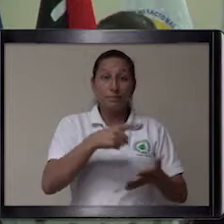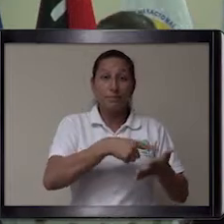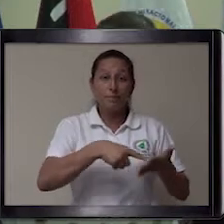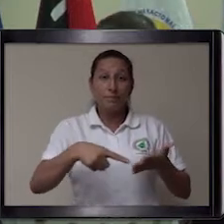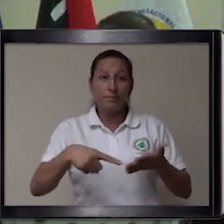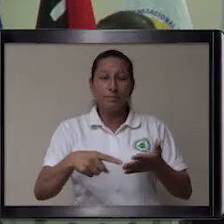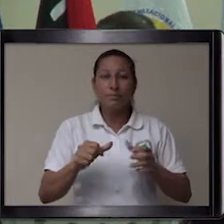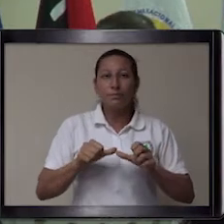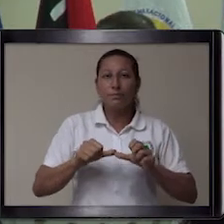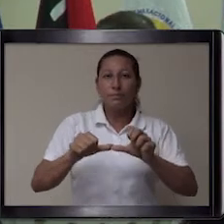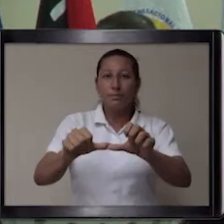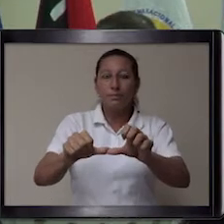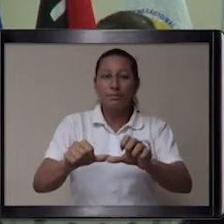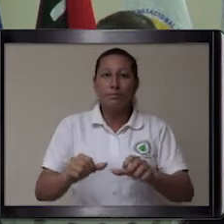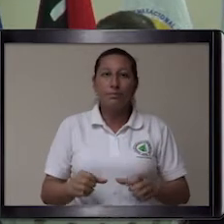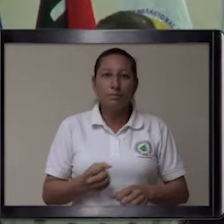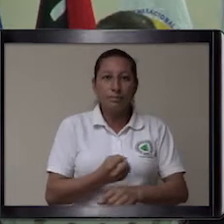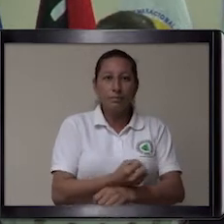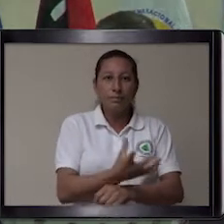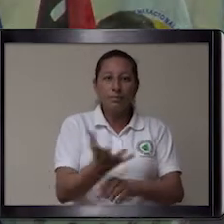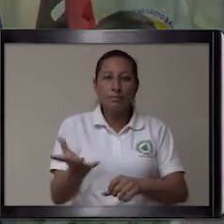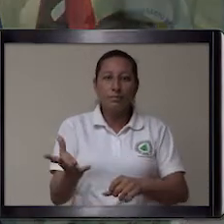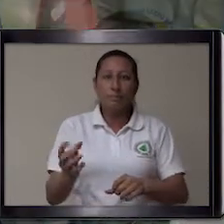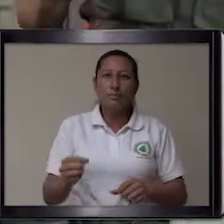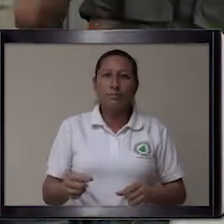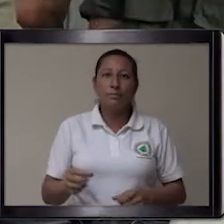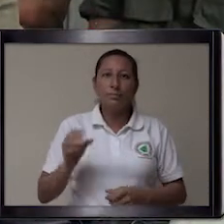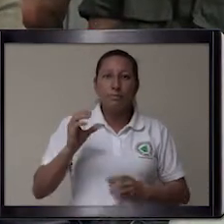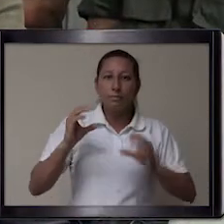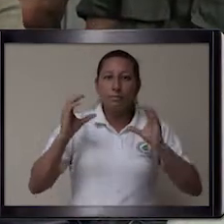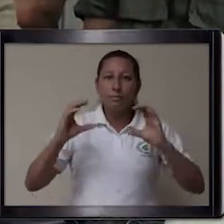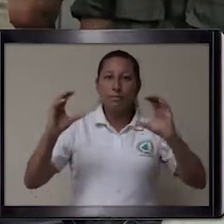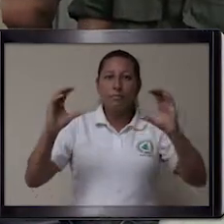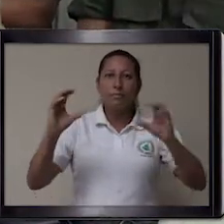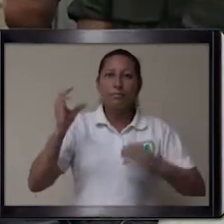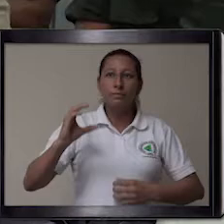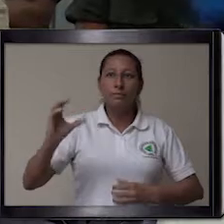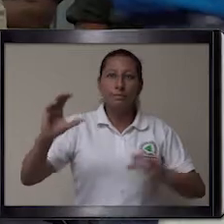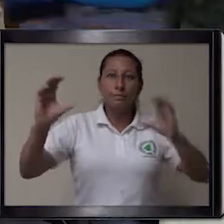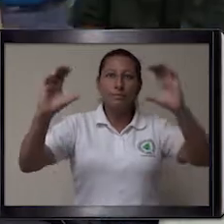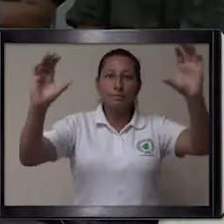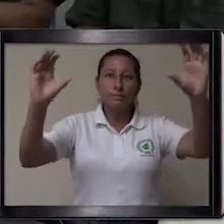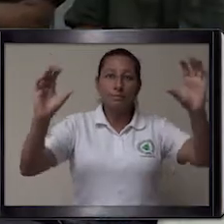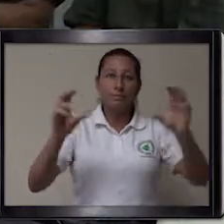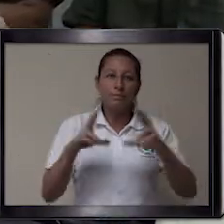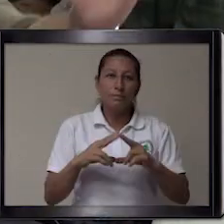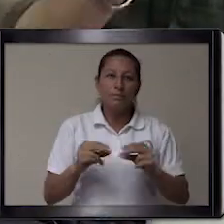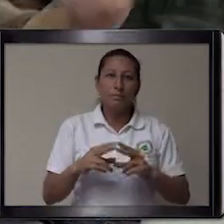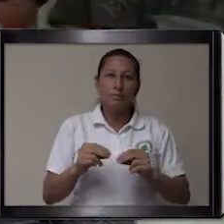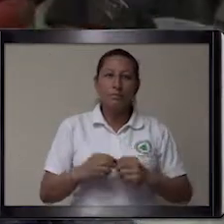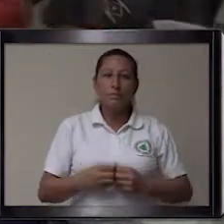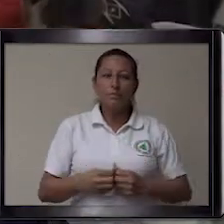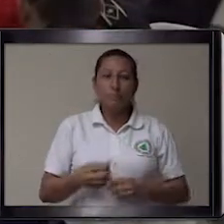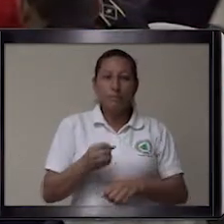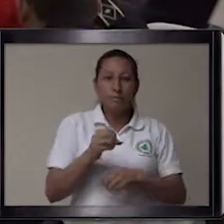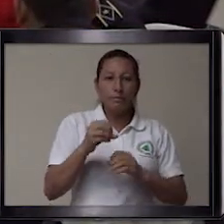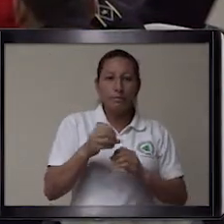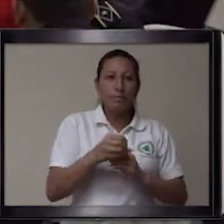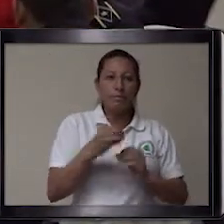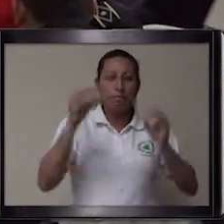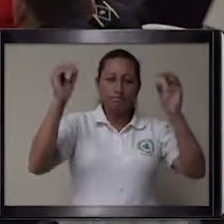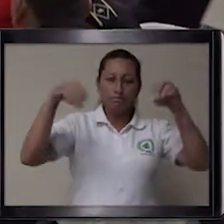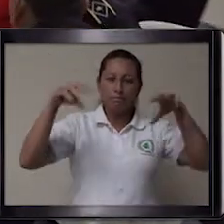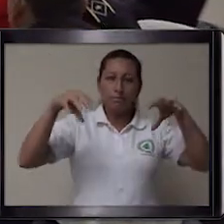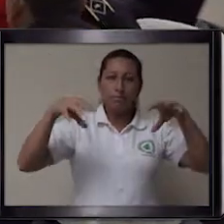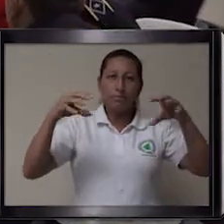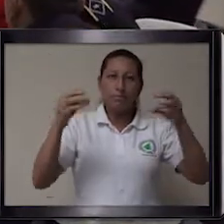Esta semana continuó la actualización de los planes de primera respuesta en la zona del Caribe de nuestro país, de cara a la prevención de la comunidad ante